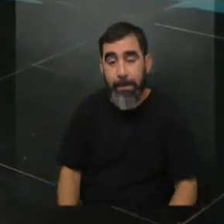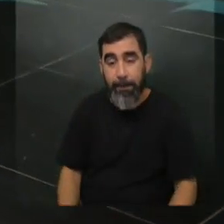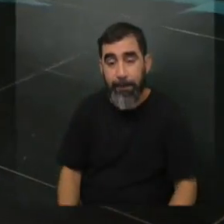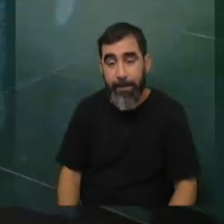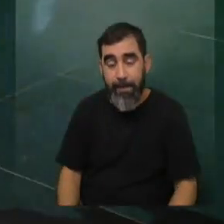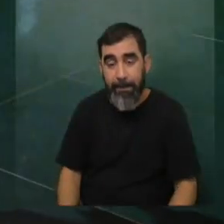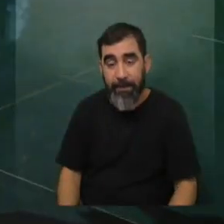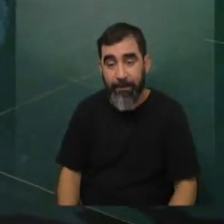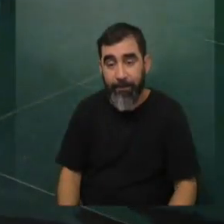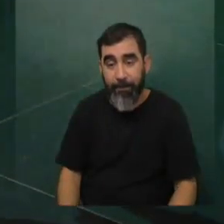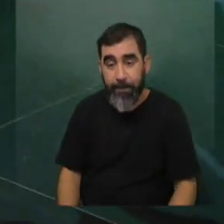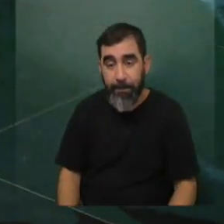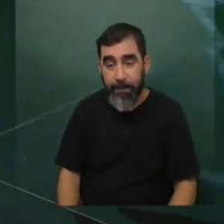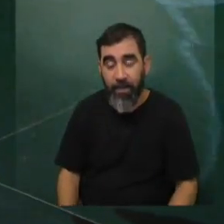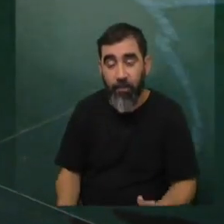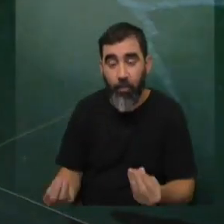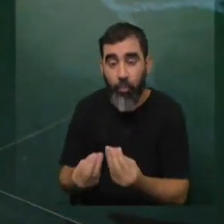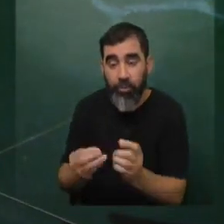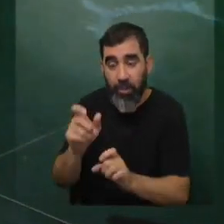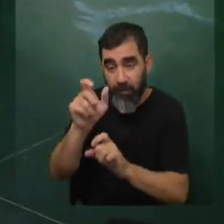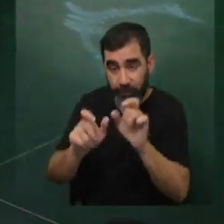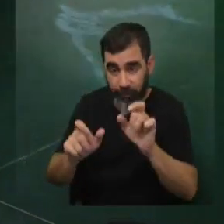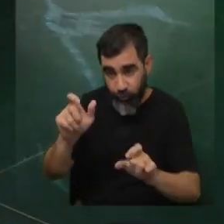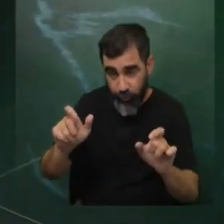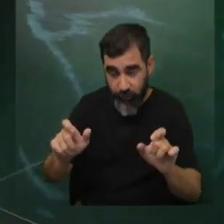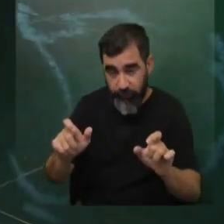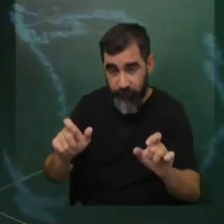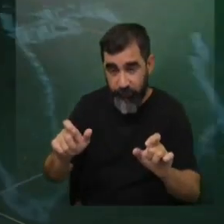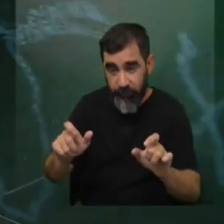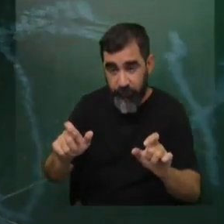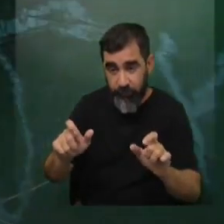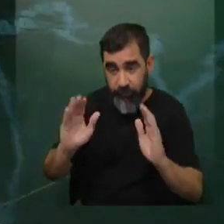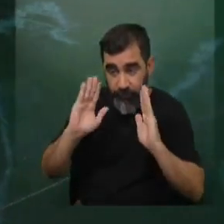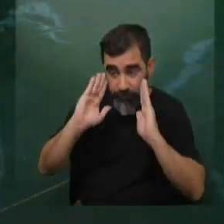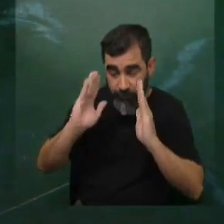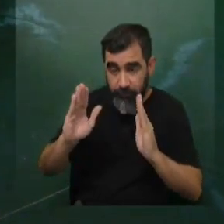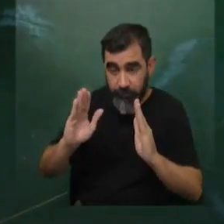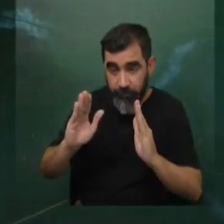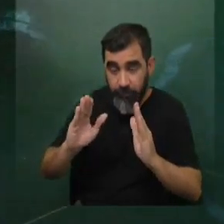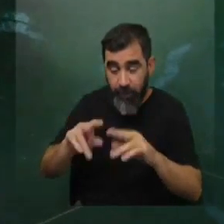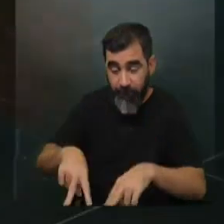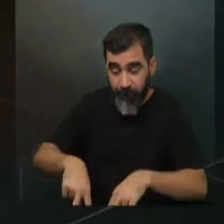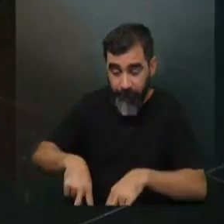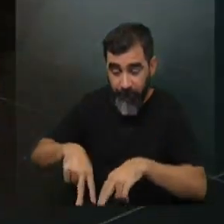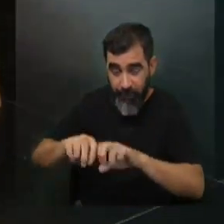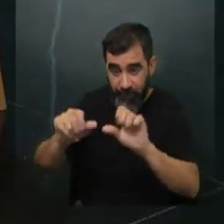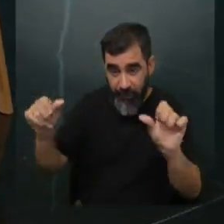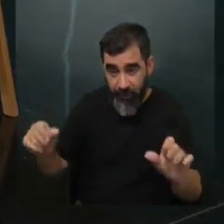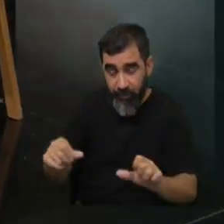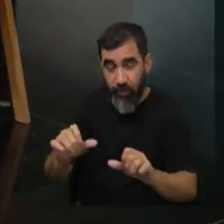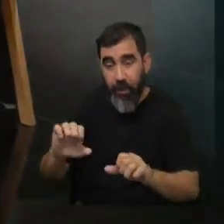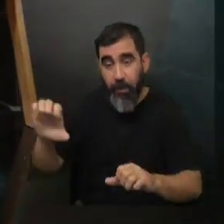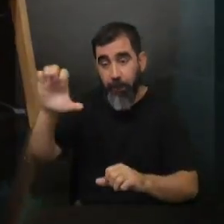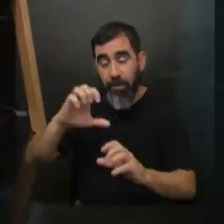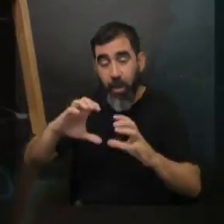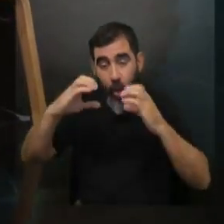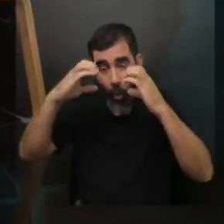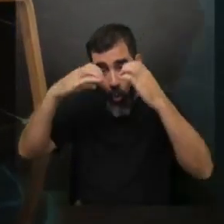ese lado. Entonces hay mucha gente que se dedica a ser parte de investigación, por ejemplo, empresas como Google, como